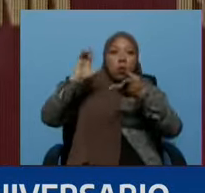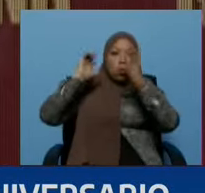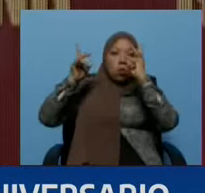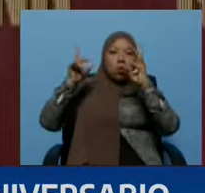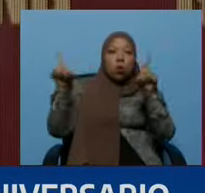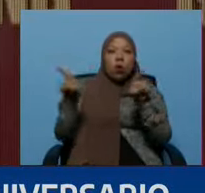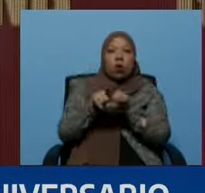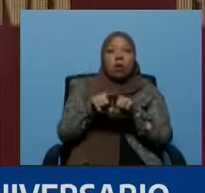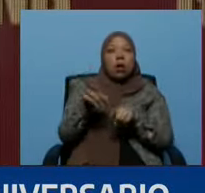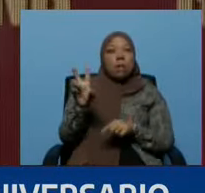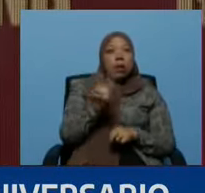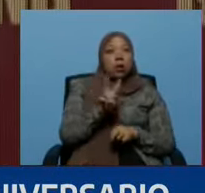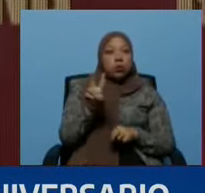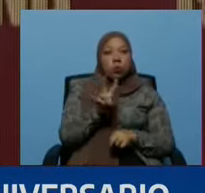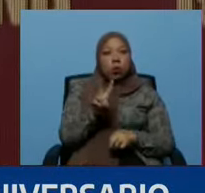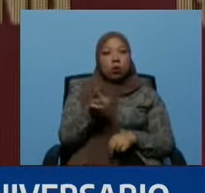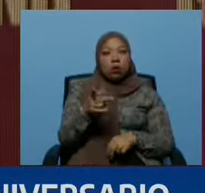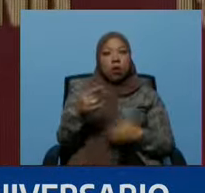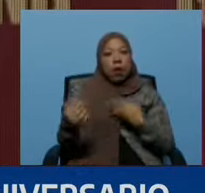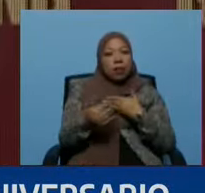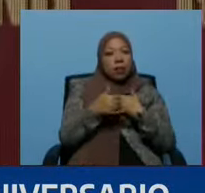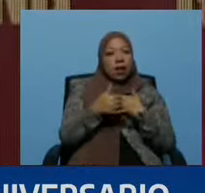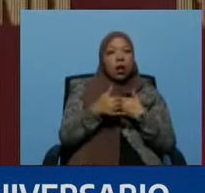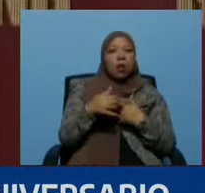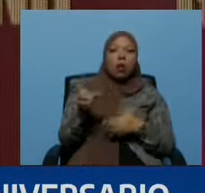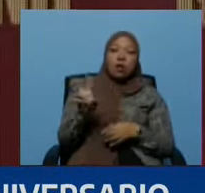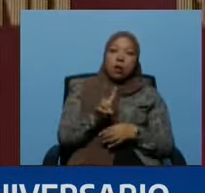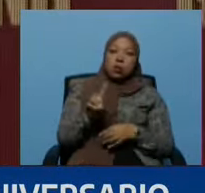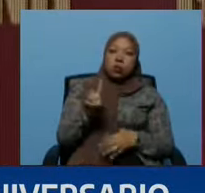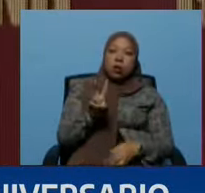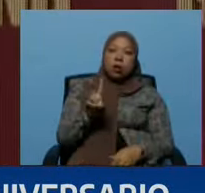el fascismo este, que ha atacado al país.